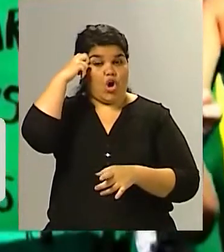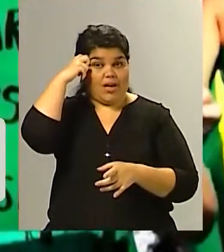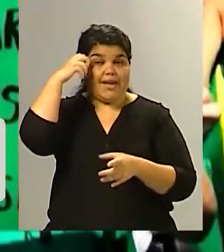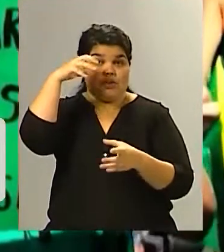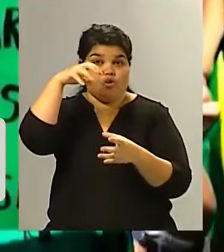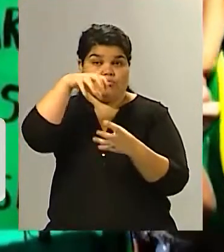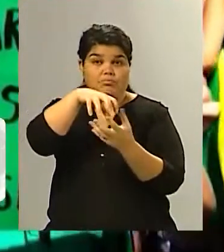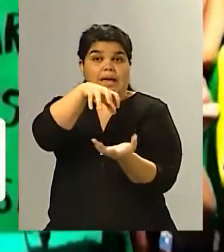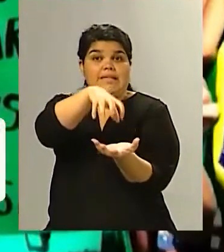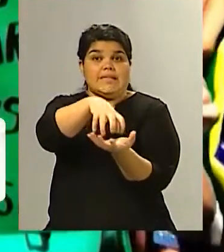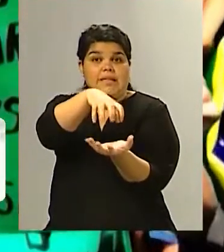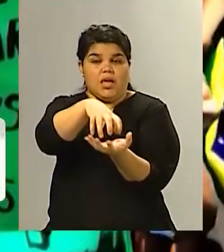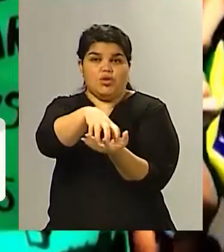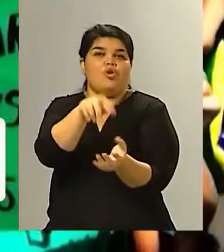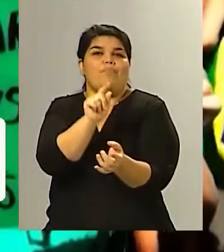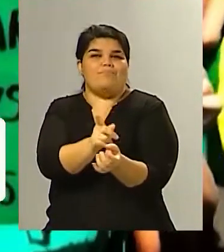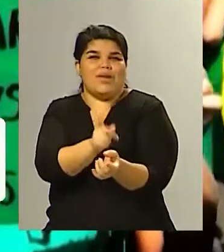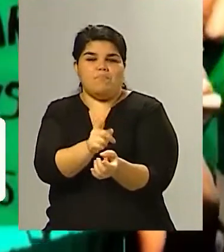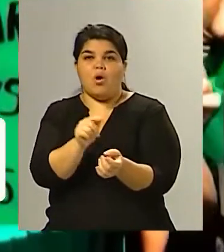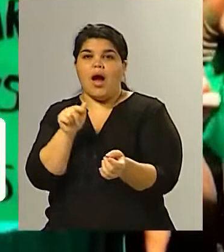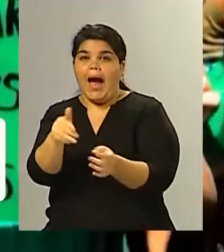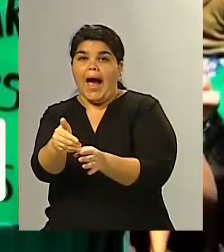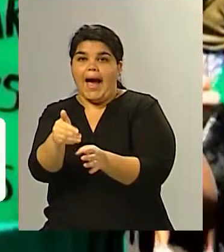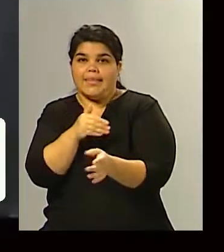la derecha, que era el centro anterior donde él había operado